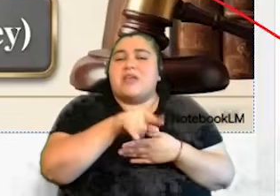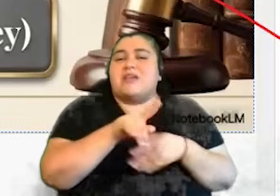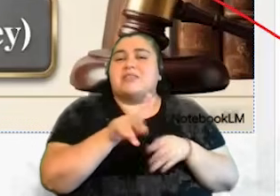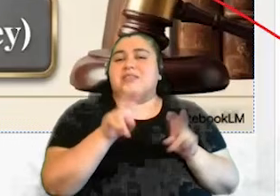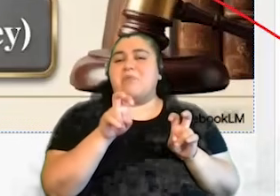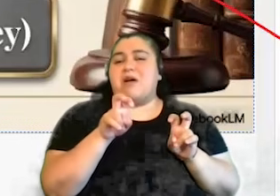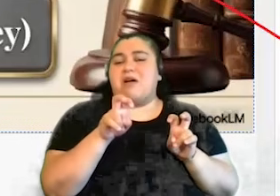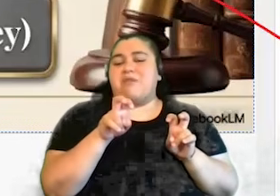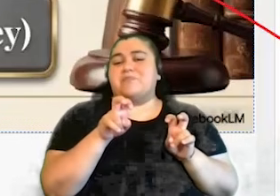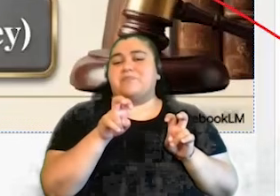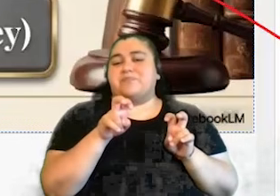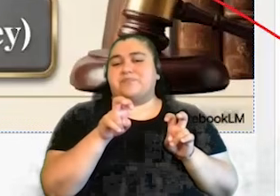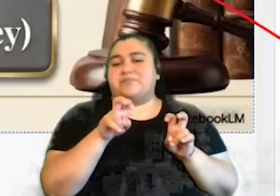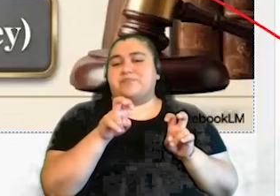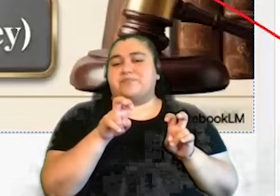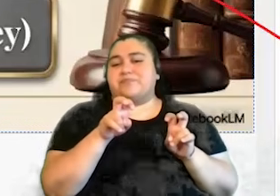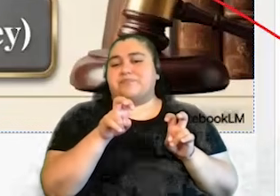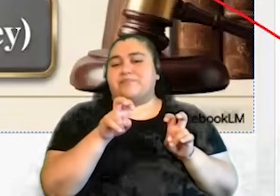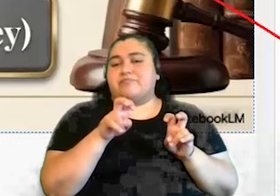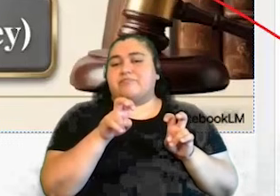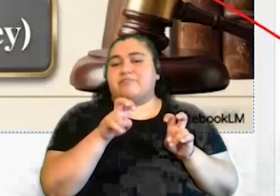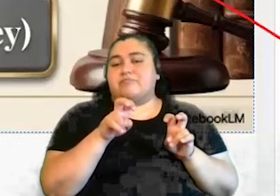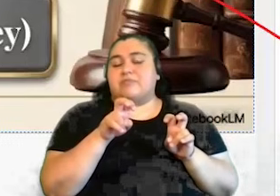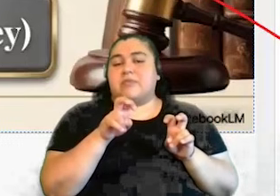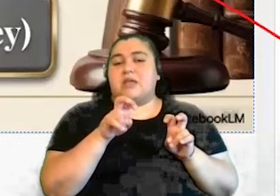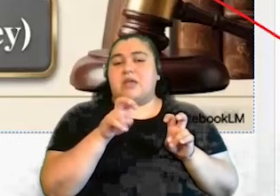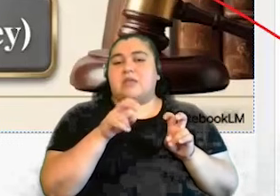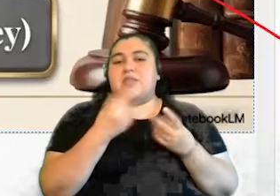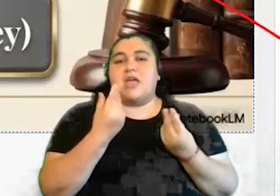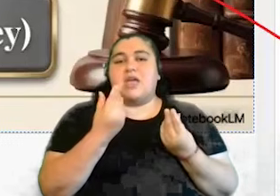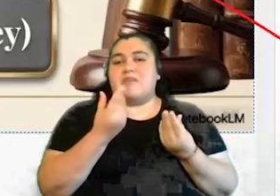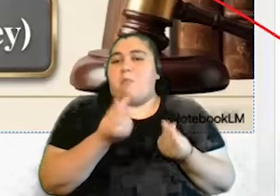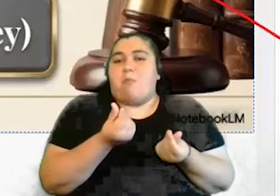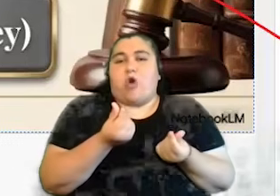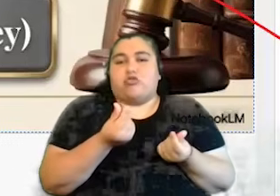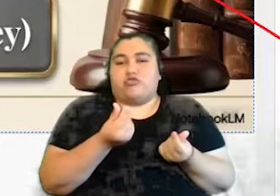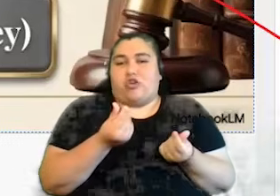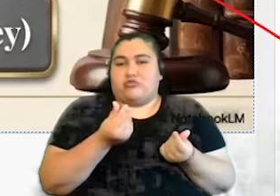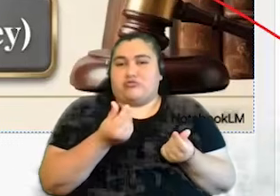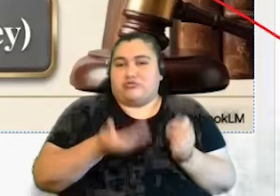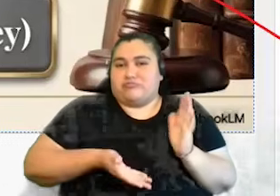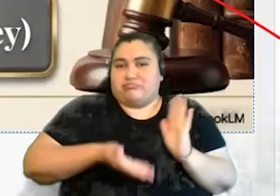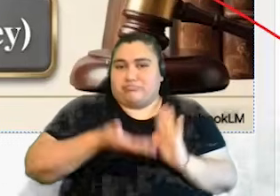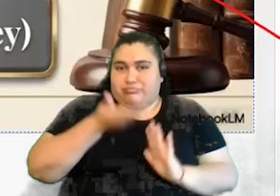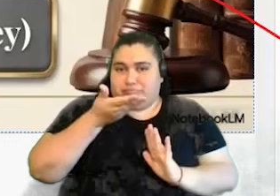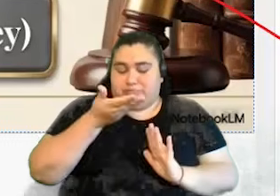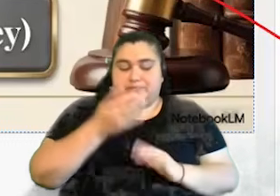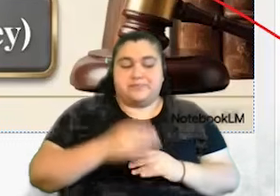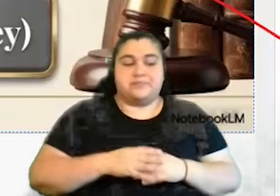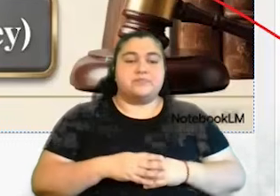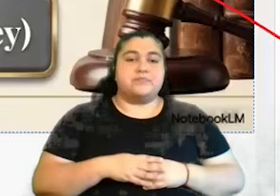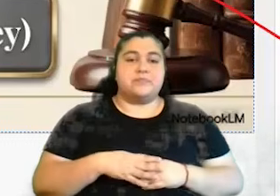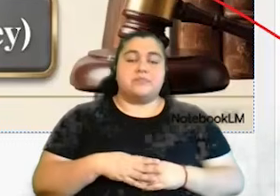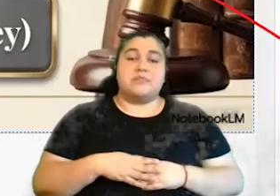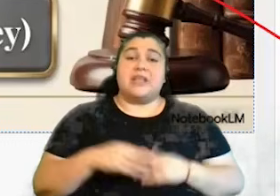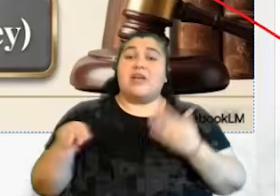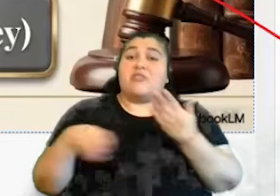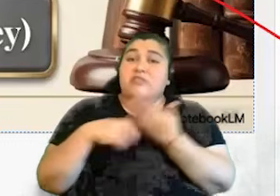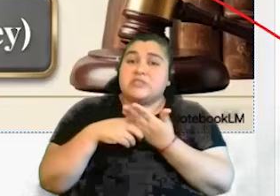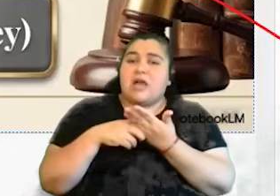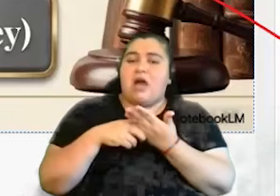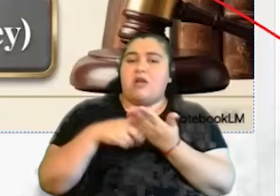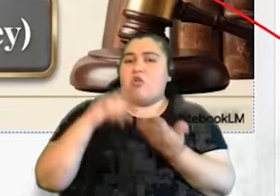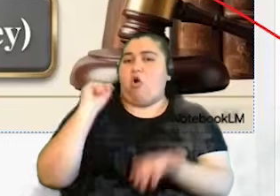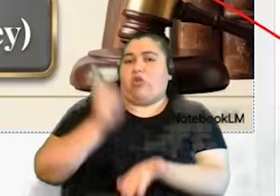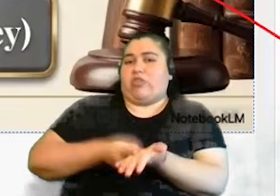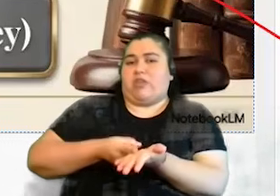un mero incremento de los montos, y que por lo tanto ordenó a los fiscales a no aplicar el